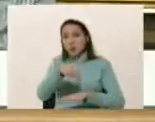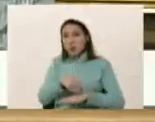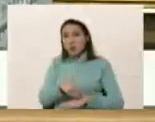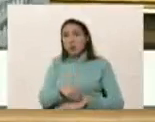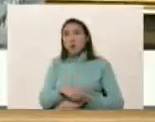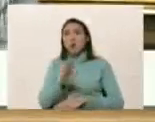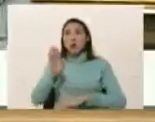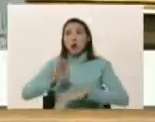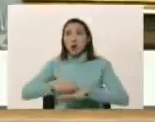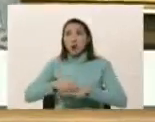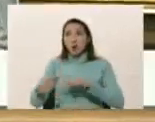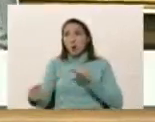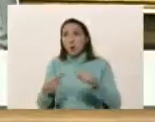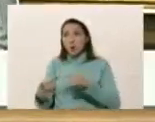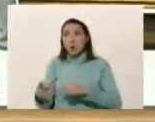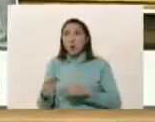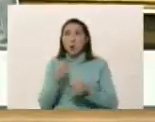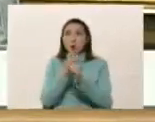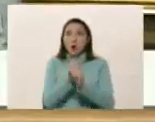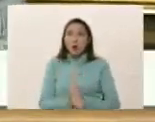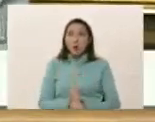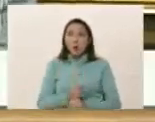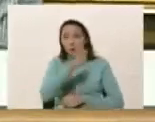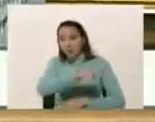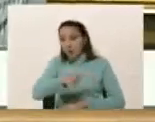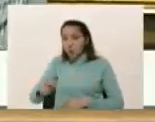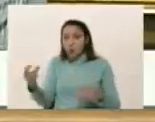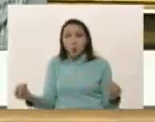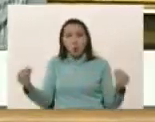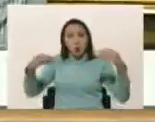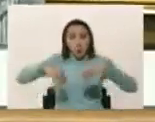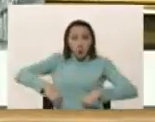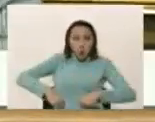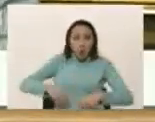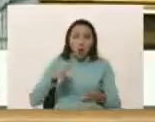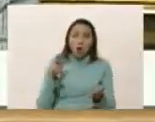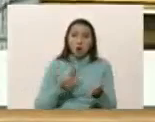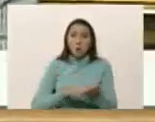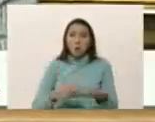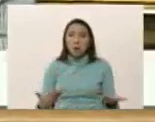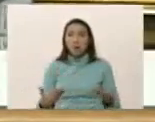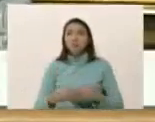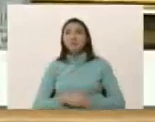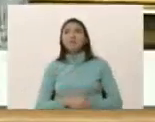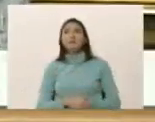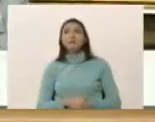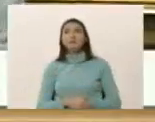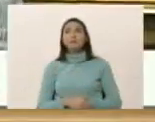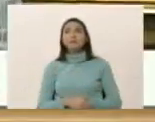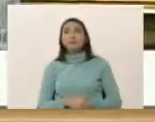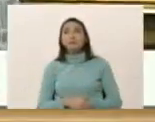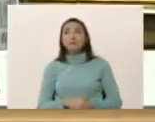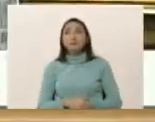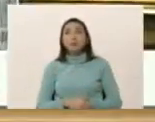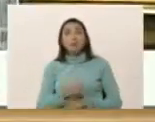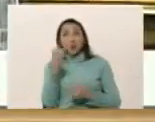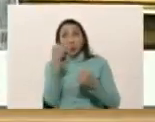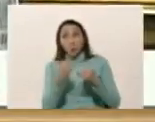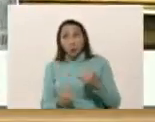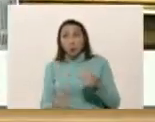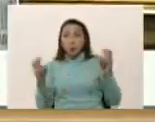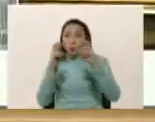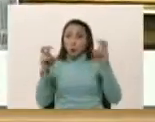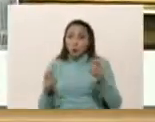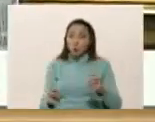convoque la diputada de los diputados que estén de acuerdo con aprobar el diferimiento del último punto del orden del día por